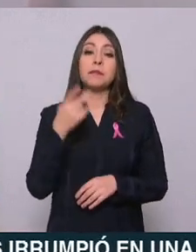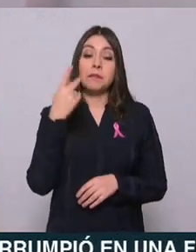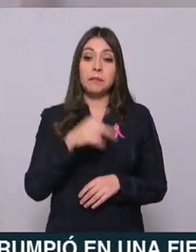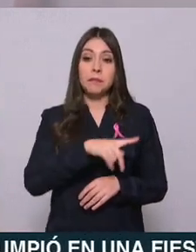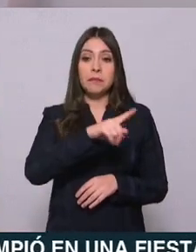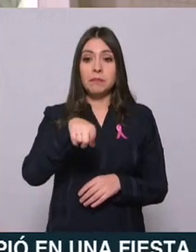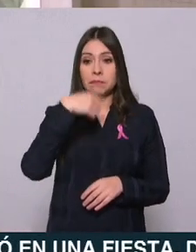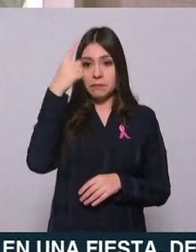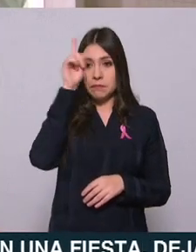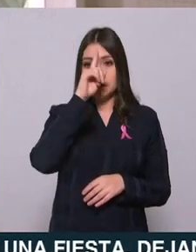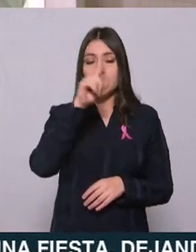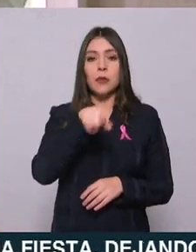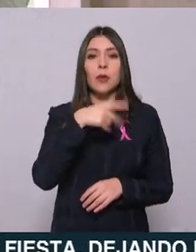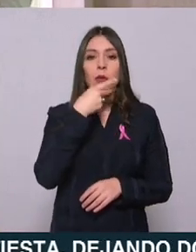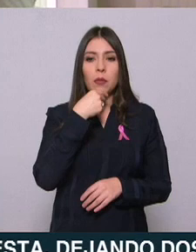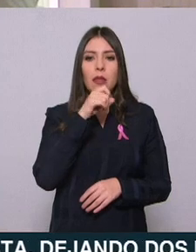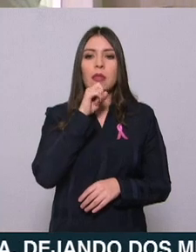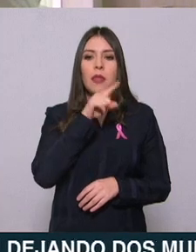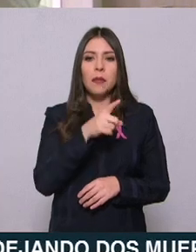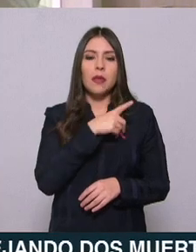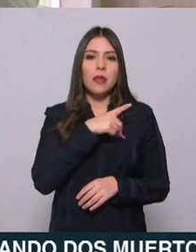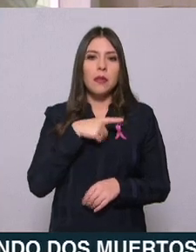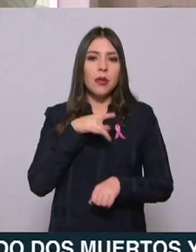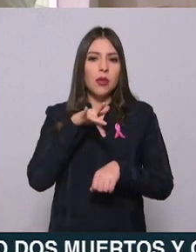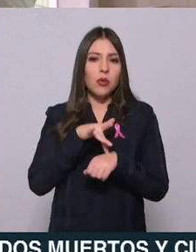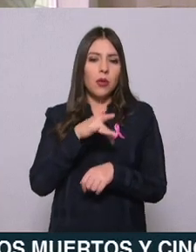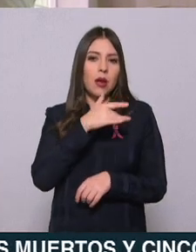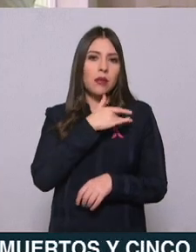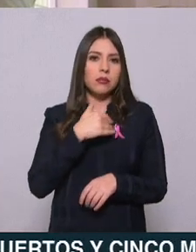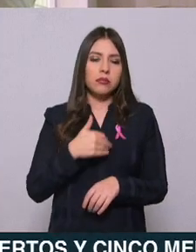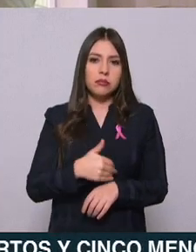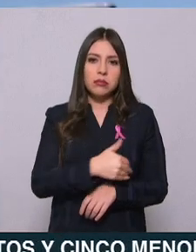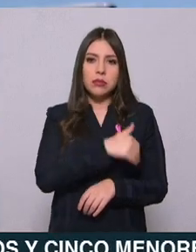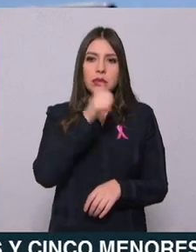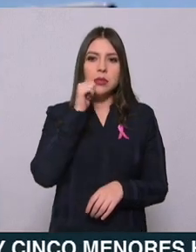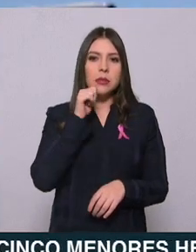igual que las mujeres, se realicen la autoexploración mamaria